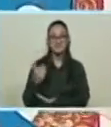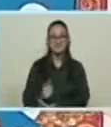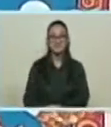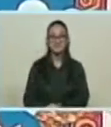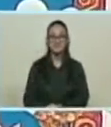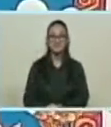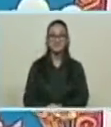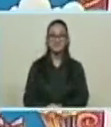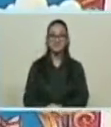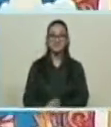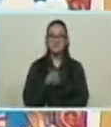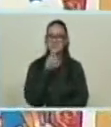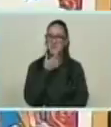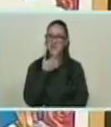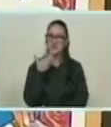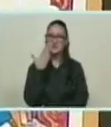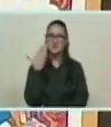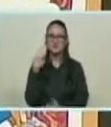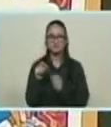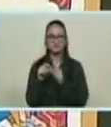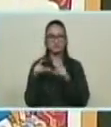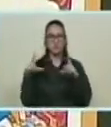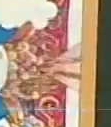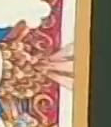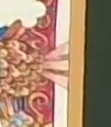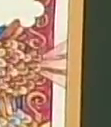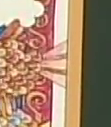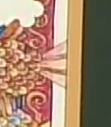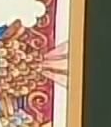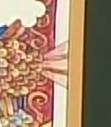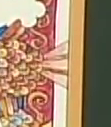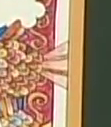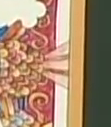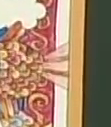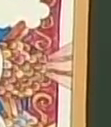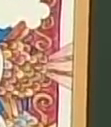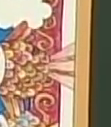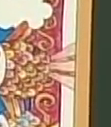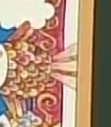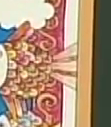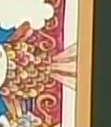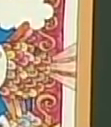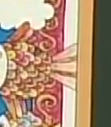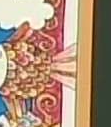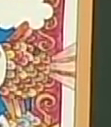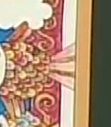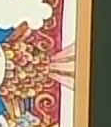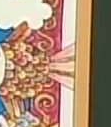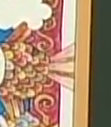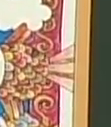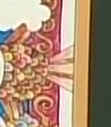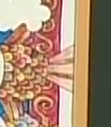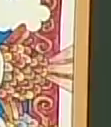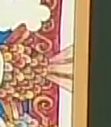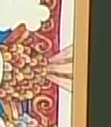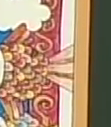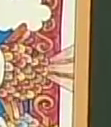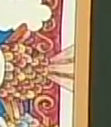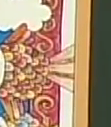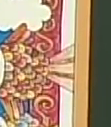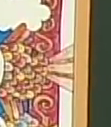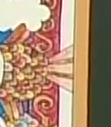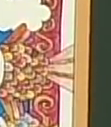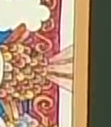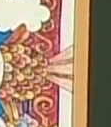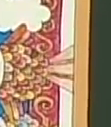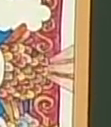¿Viste? Para ver, para ver, para ver. Abre un poquito. Ahí. Esto es una belleza, chica. Esto es una... Venezuela se hizo a